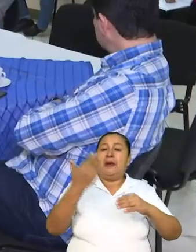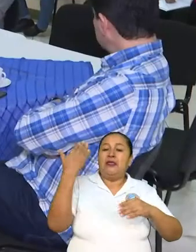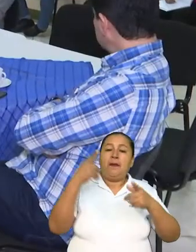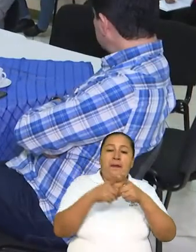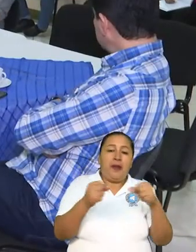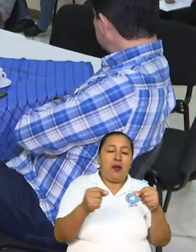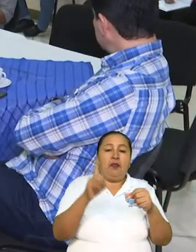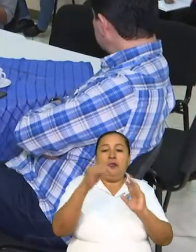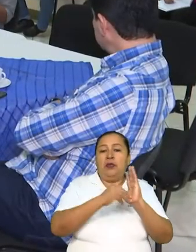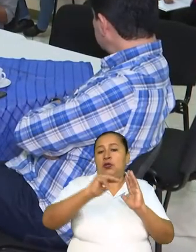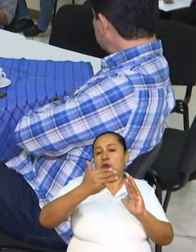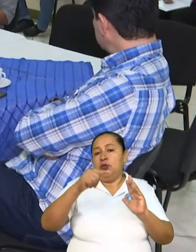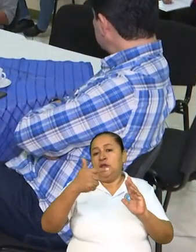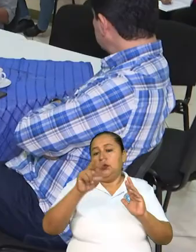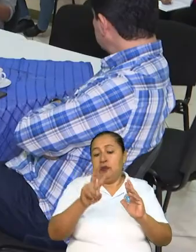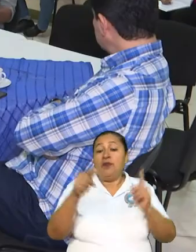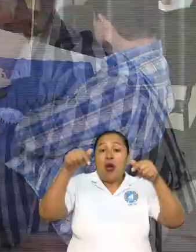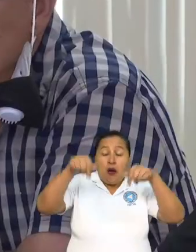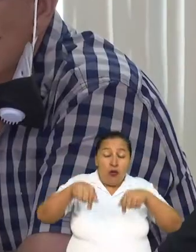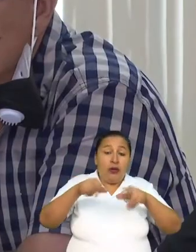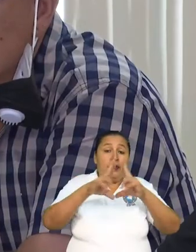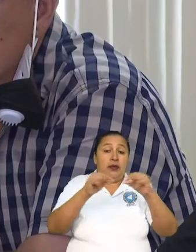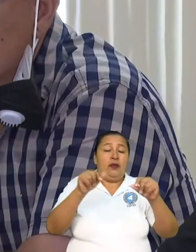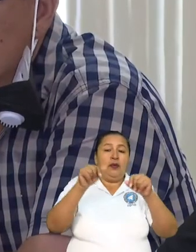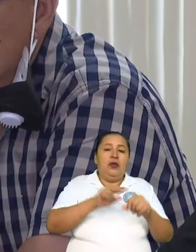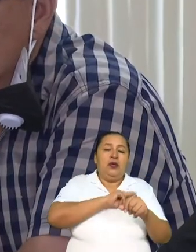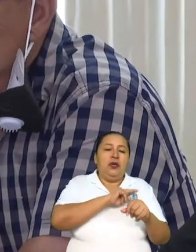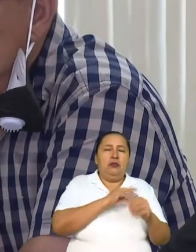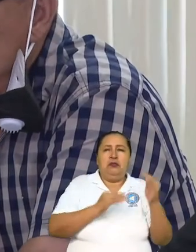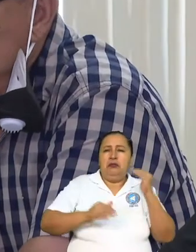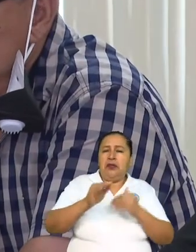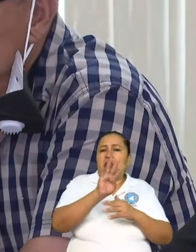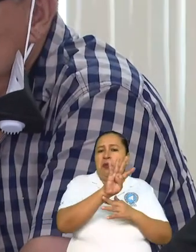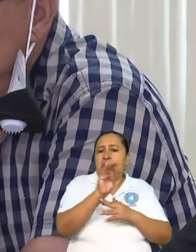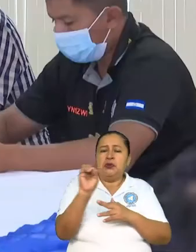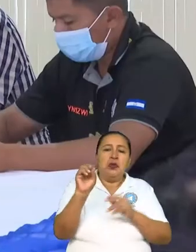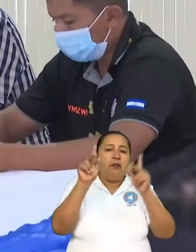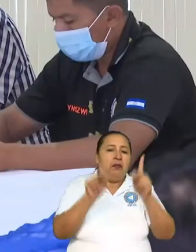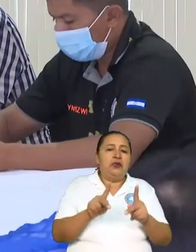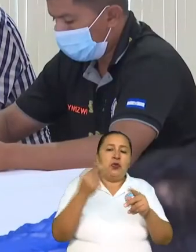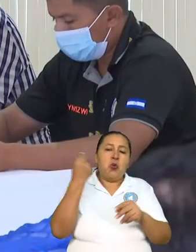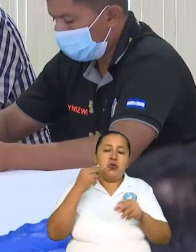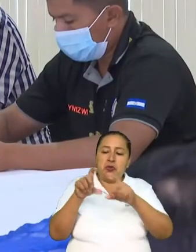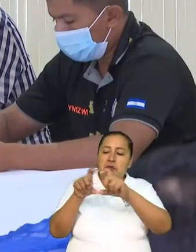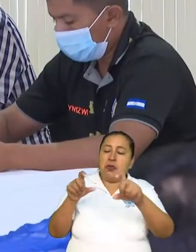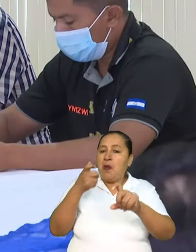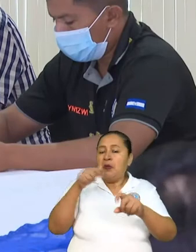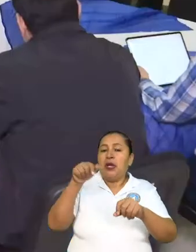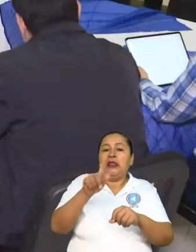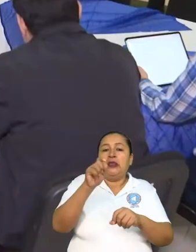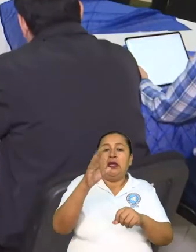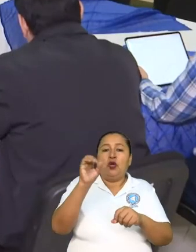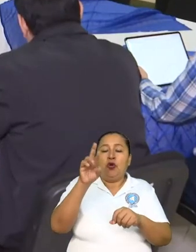en 1972. Actualmente, en nuestro país existen más de 400 radioaficionados registrados ante Telcor,